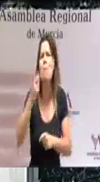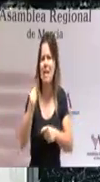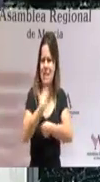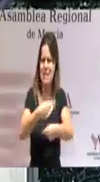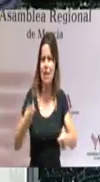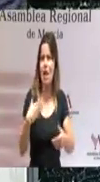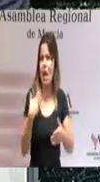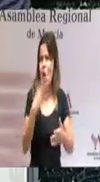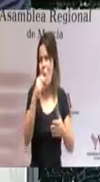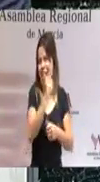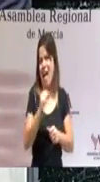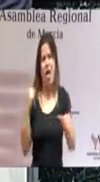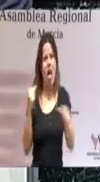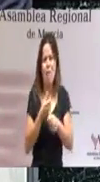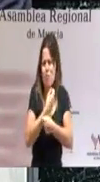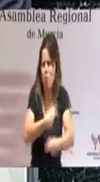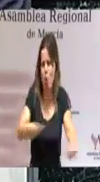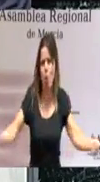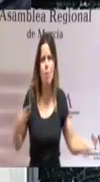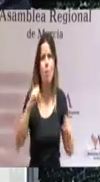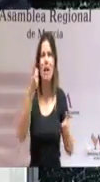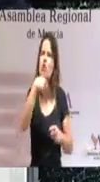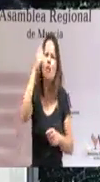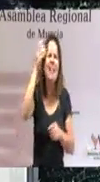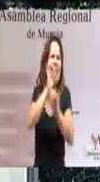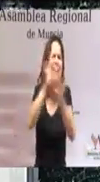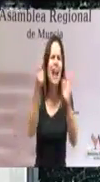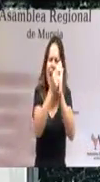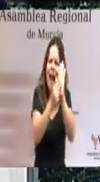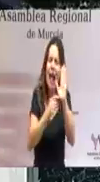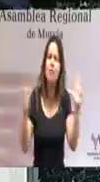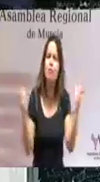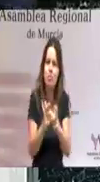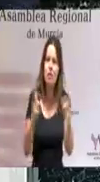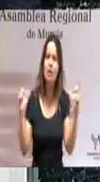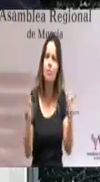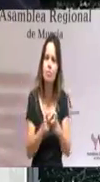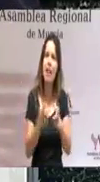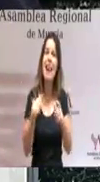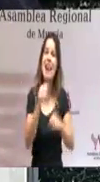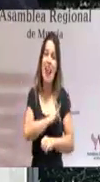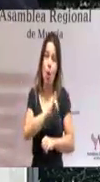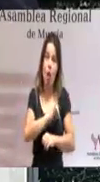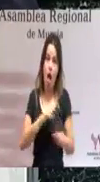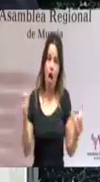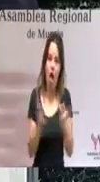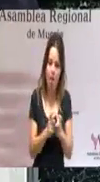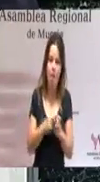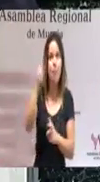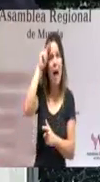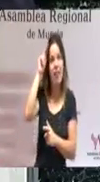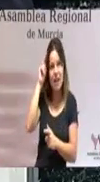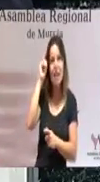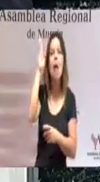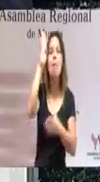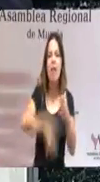los últimos 40 años. Y tenemos ideas muy claras. Reducción de la deuda. Madrid,